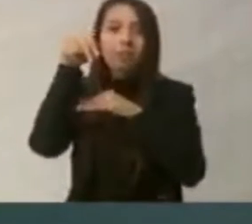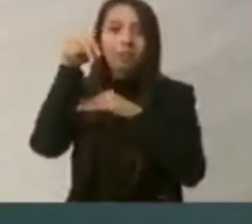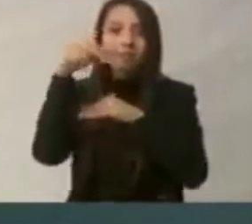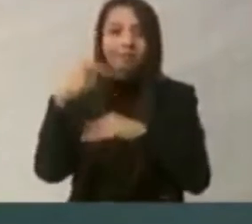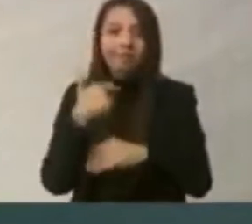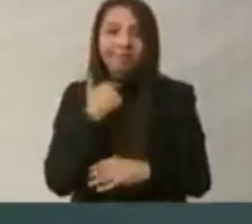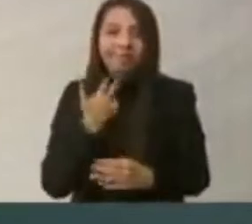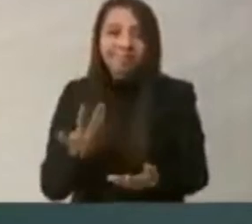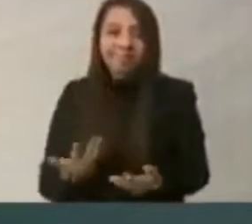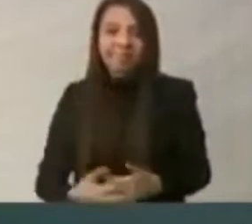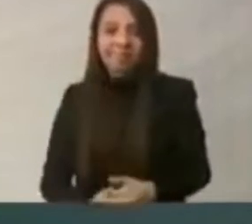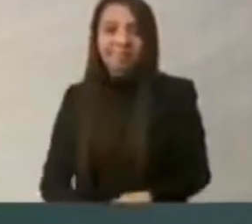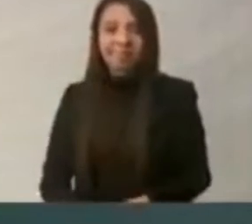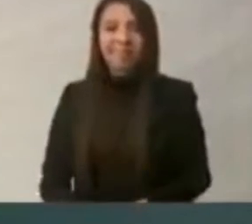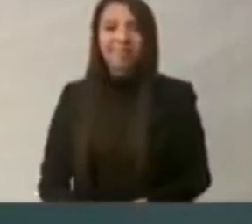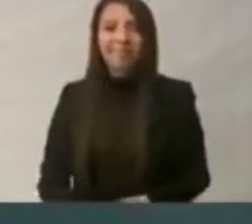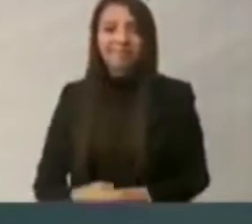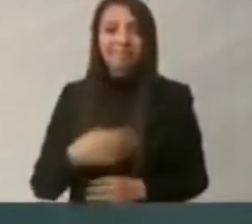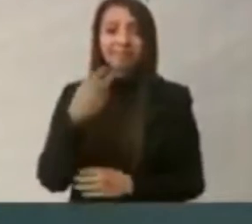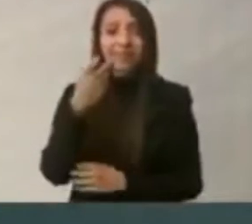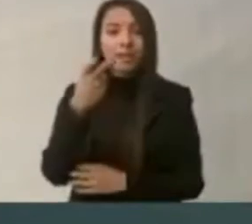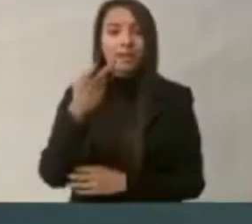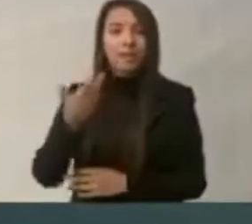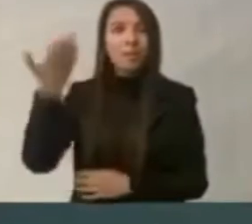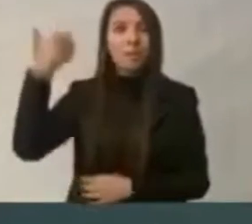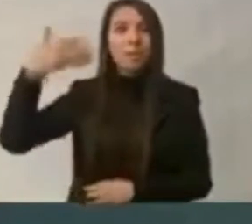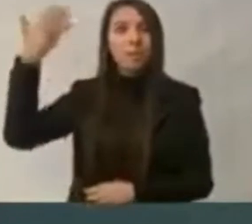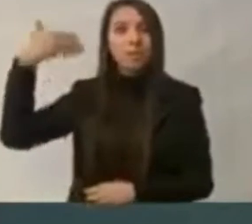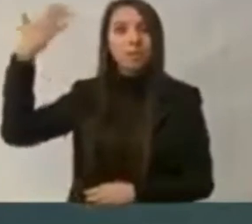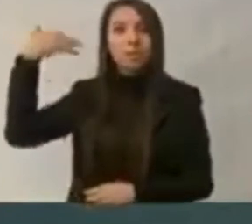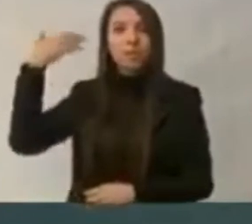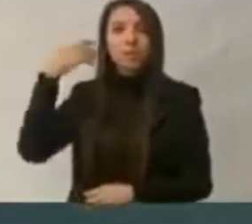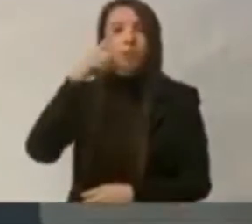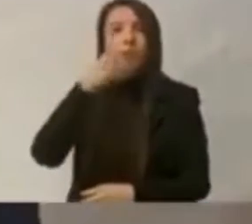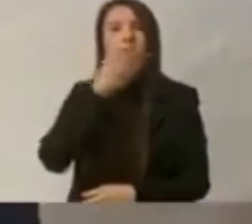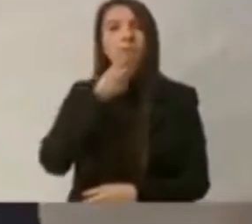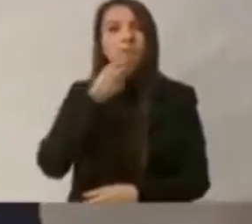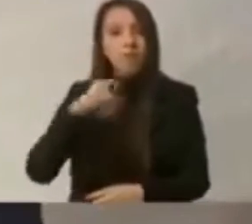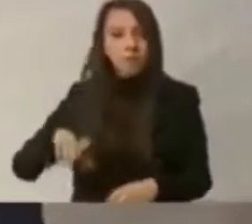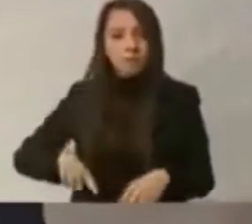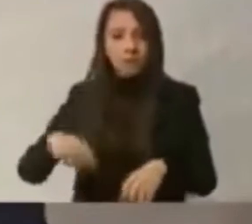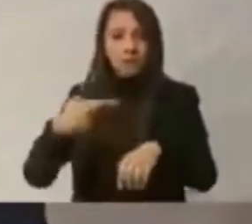En ese entonces, un gobernador de Tamaulipas,